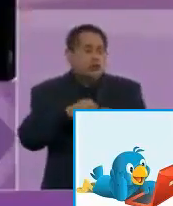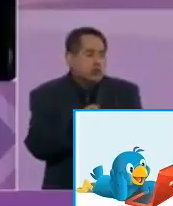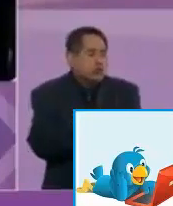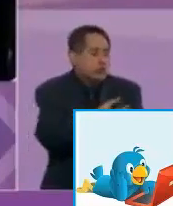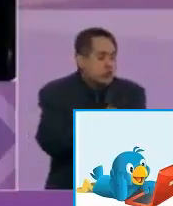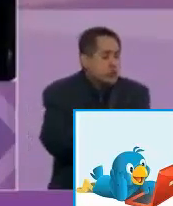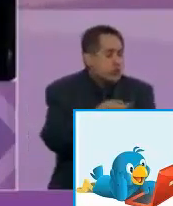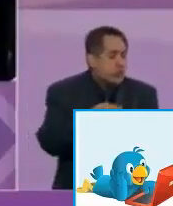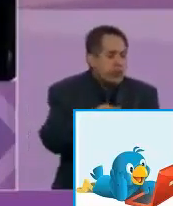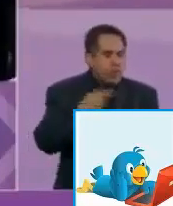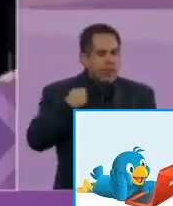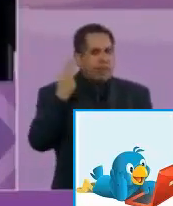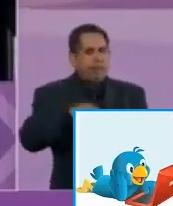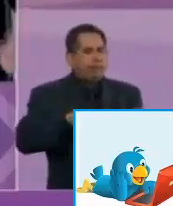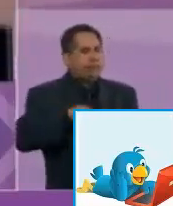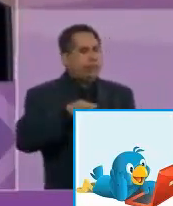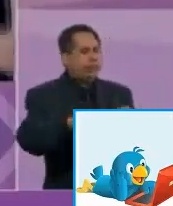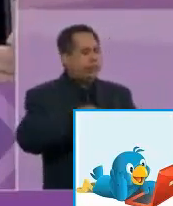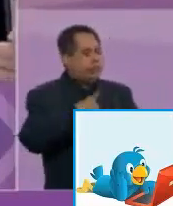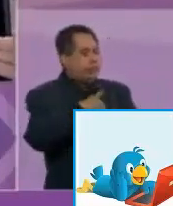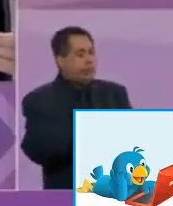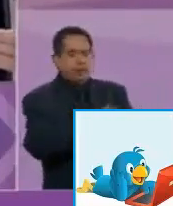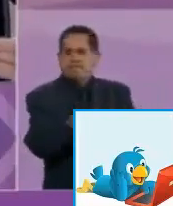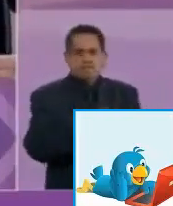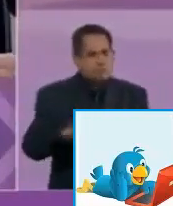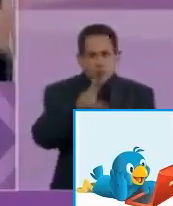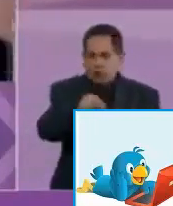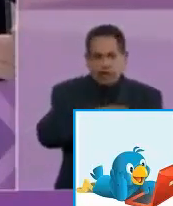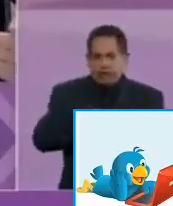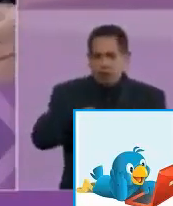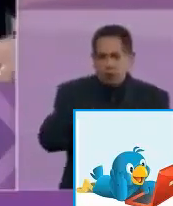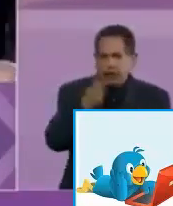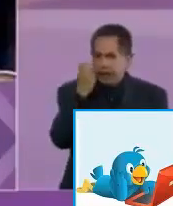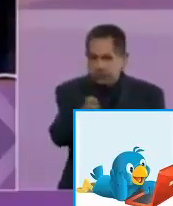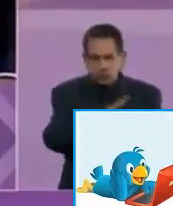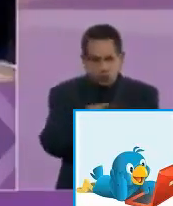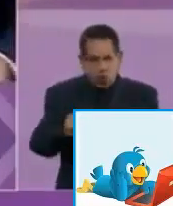para controlar políticamente a los pobres, sino realmente para que puedan superar la condición.